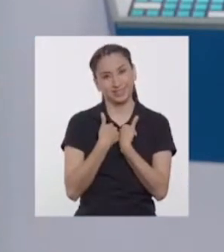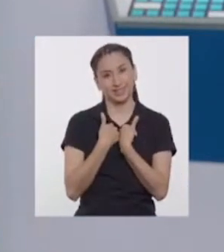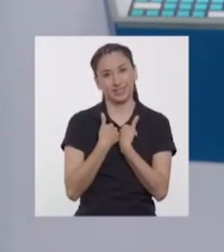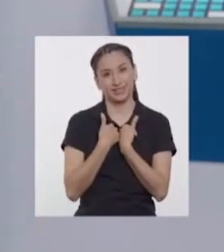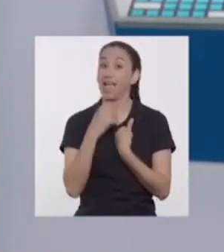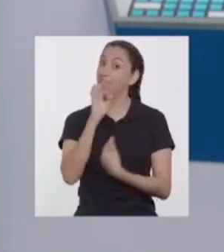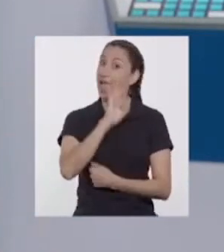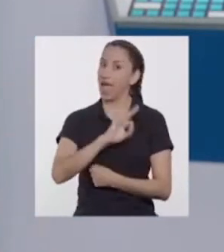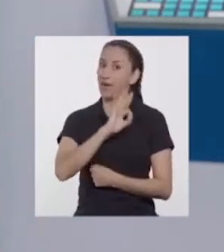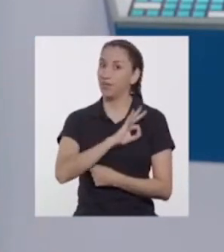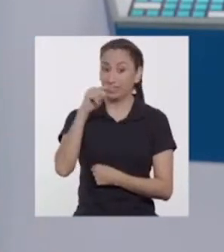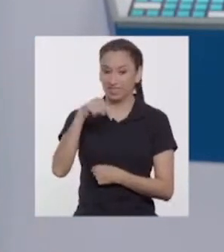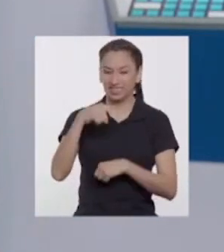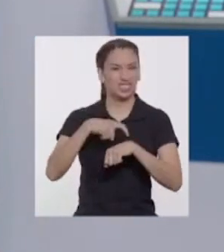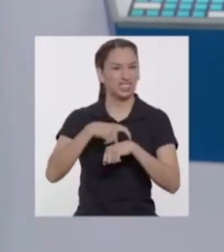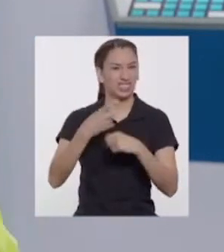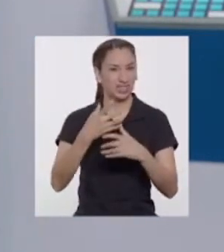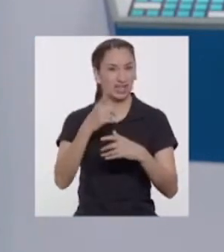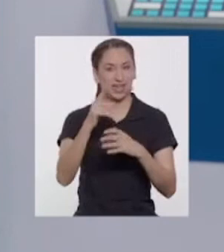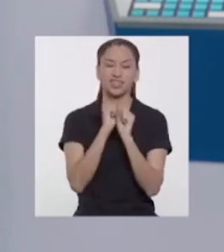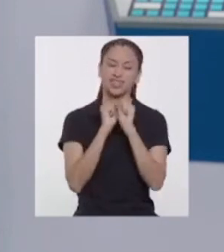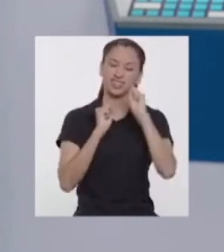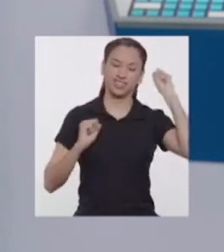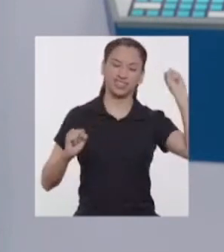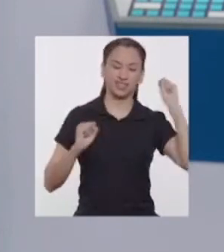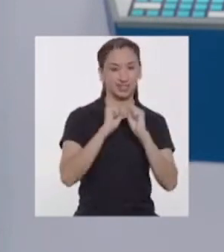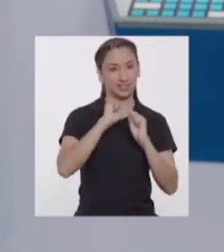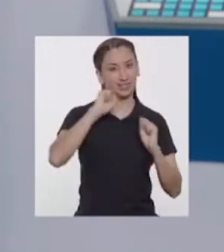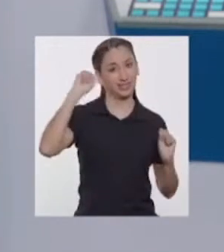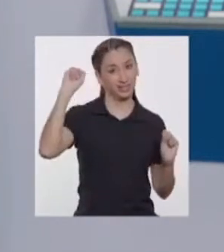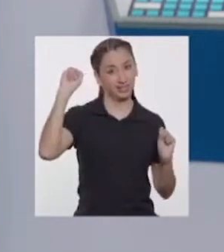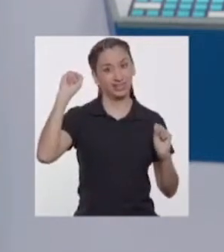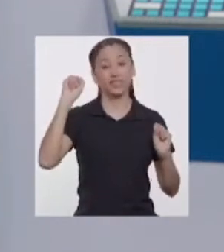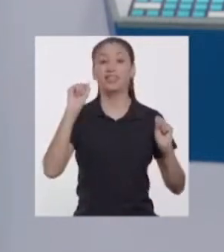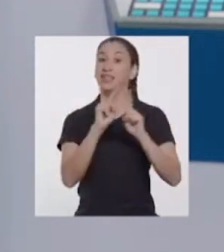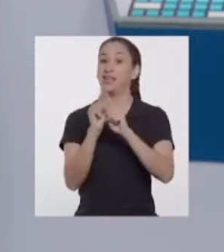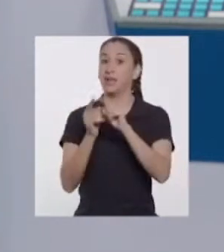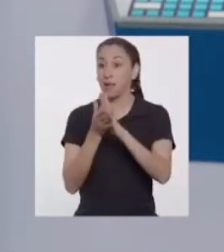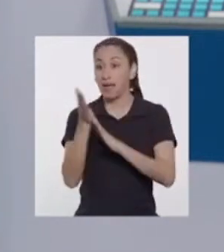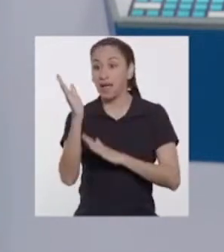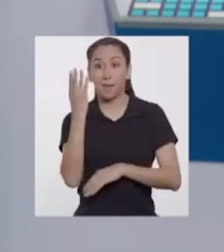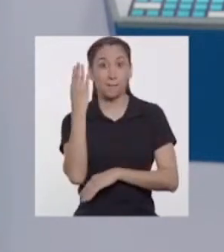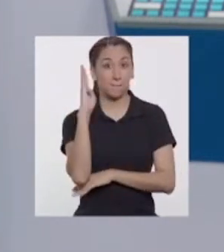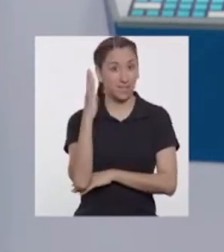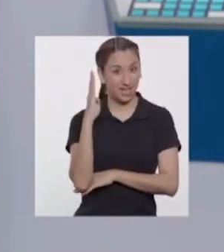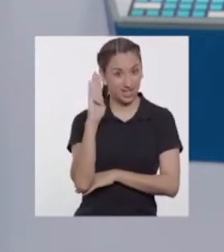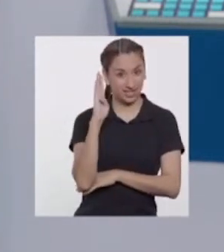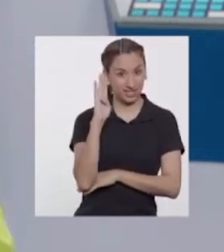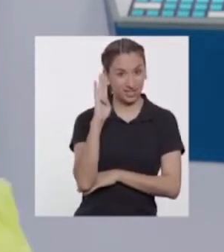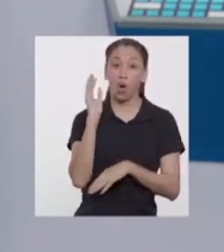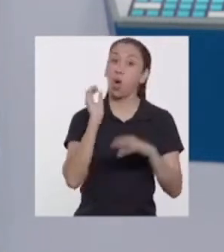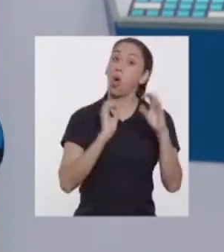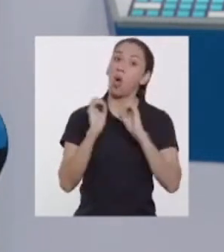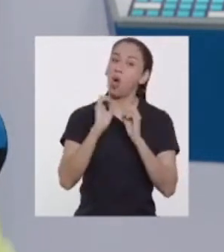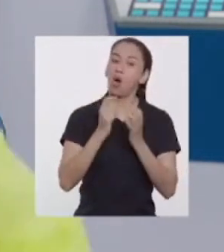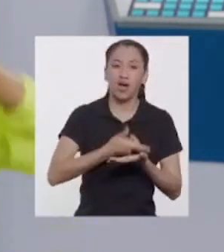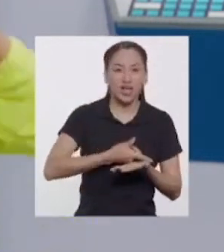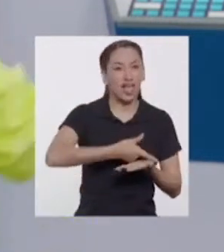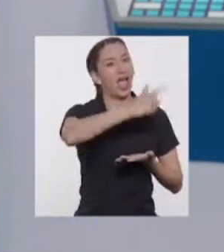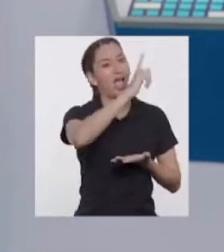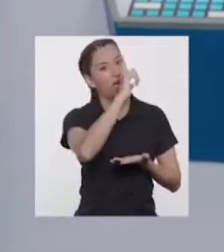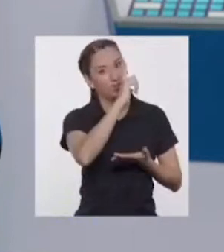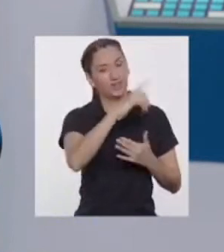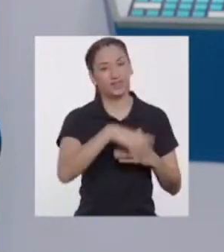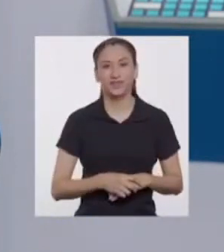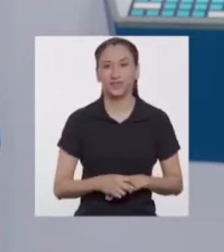descanso. Aprovechen este tiempo para estirarse, ir al baño o